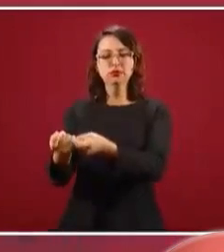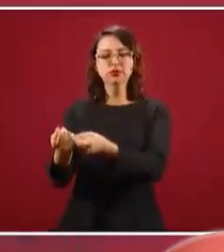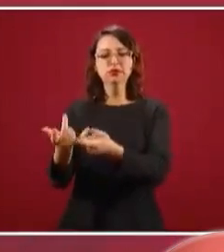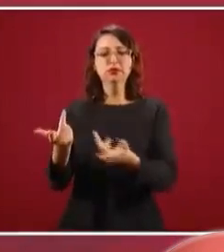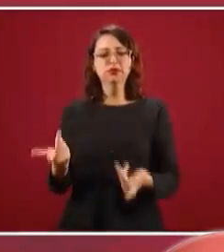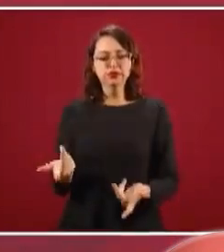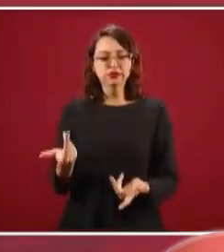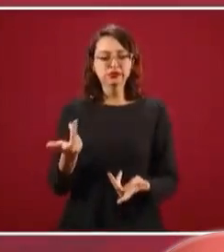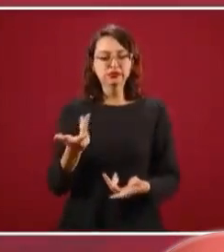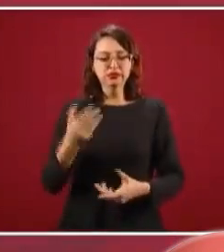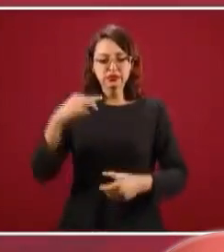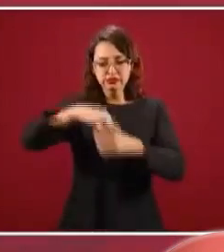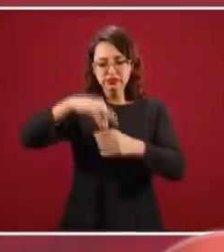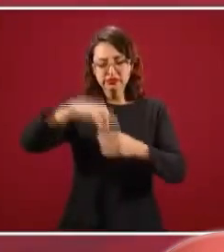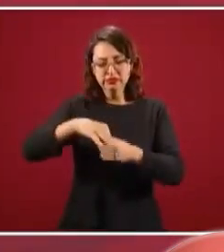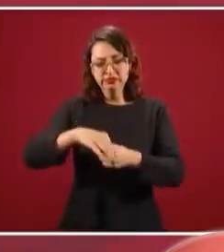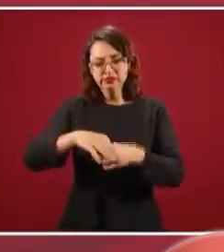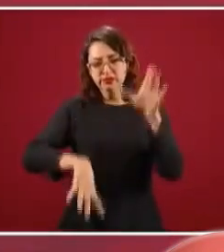participar en los procesos